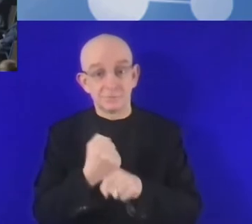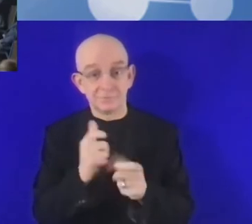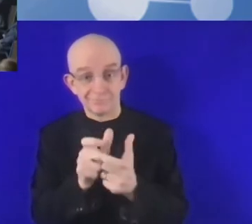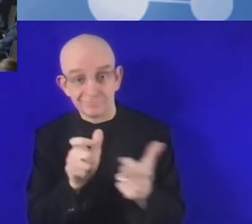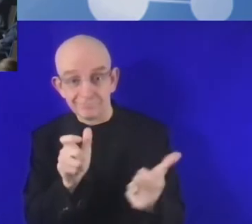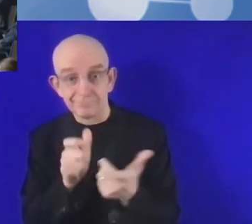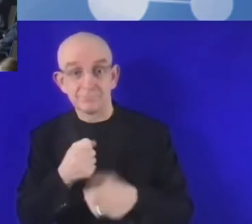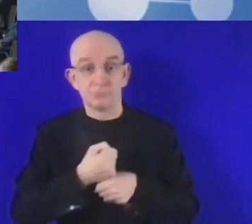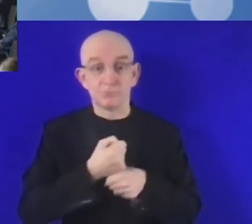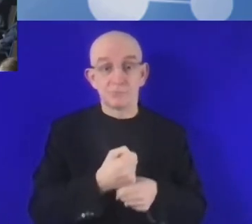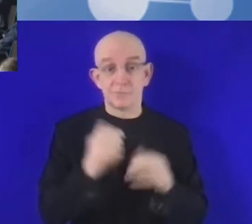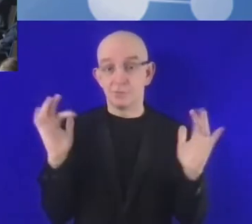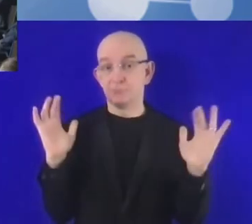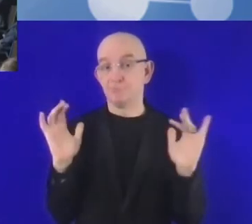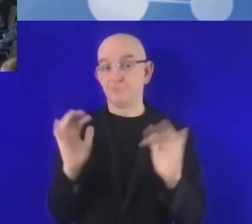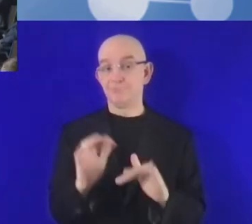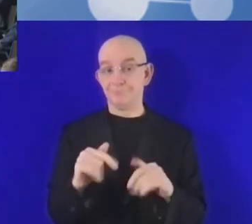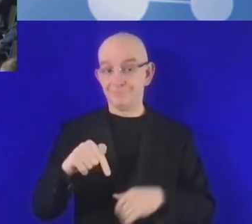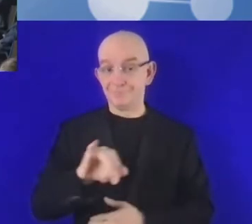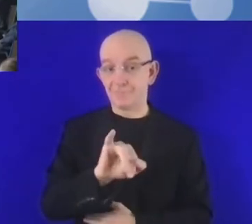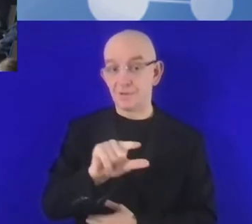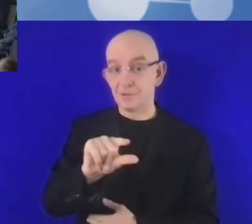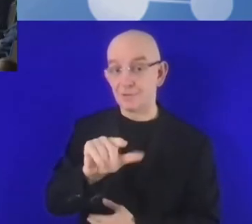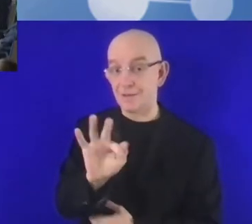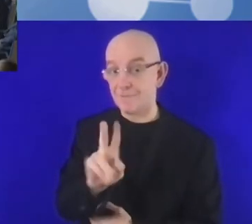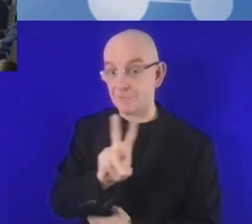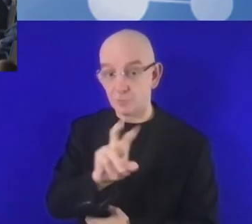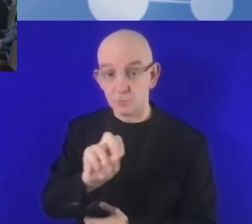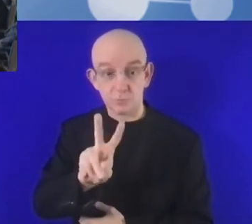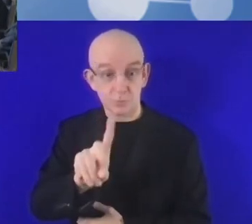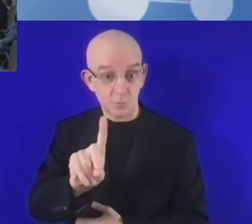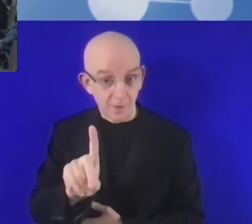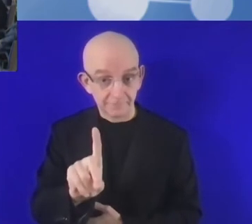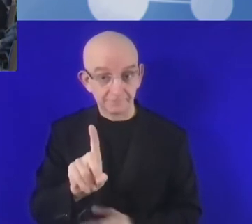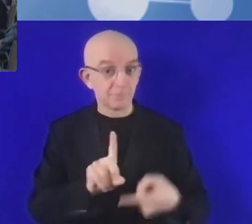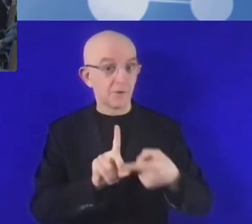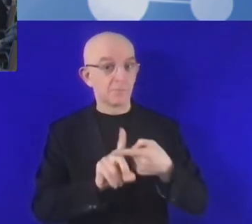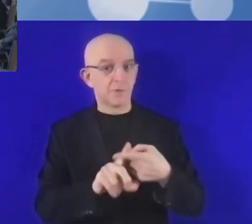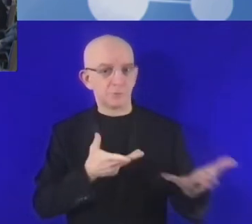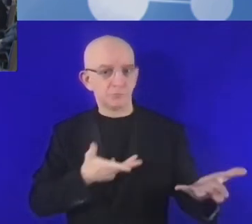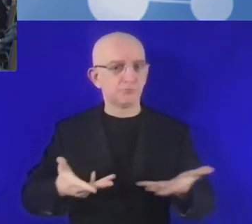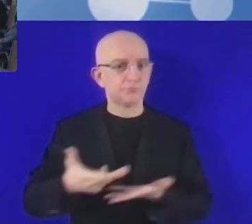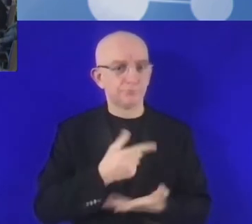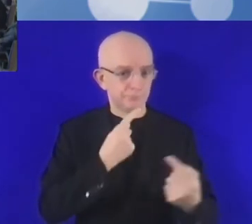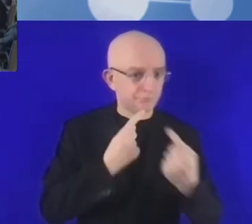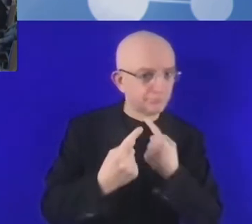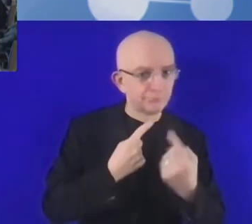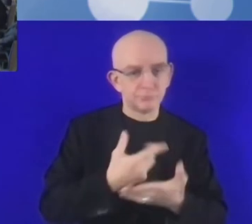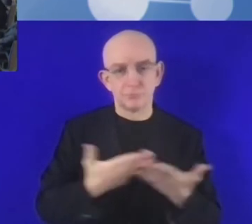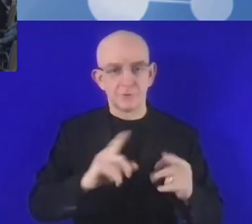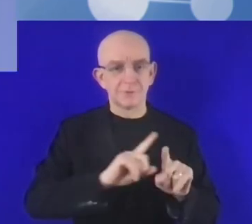de ministros, empresarios, representantes de la ciencia, del mundo académico. Todos ellos participan en